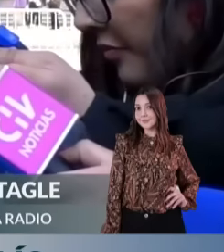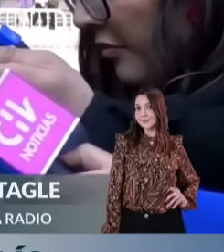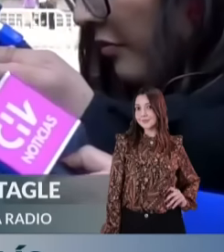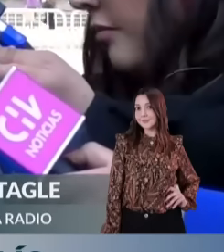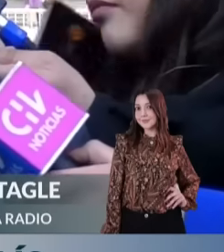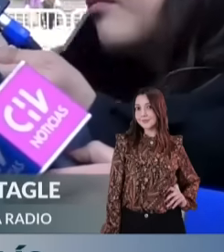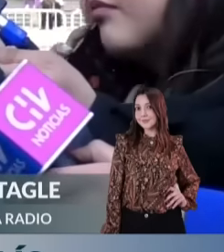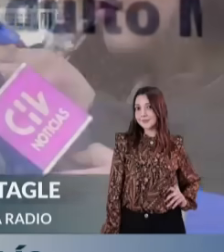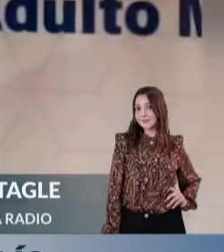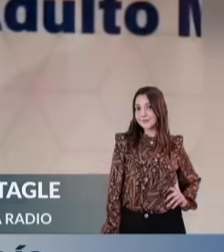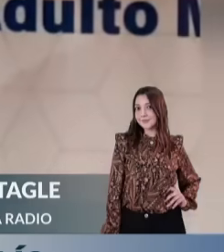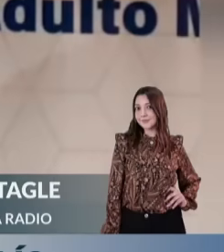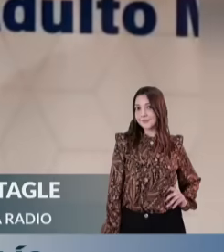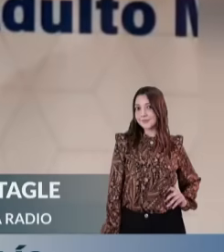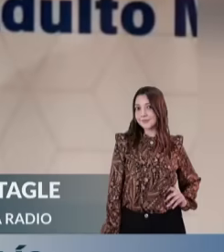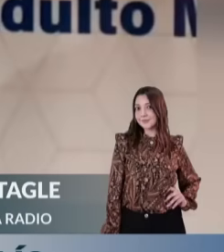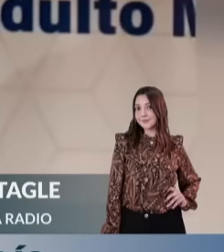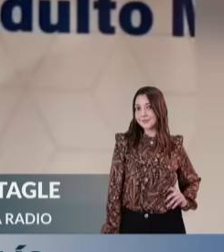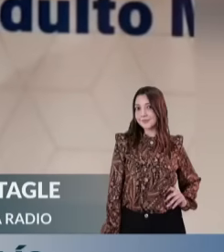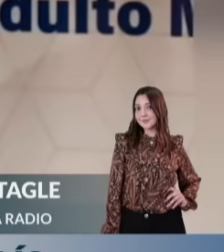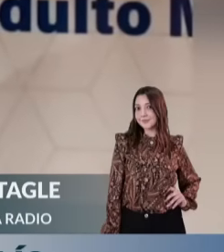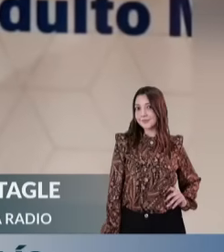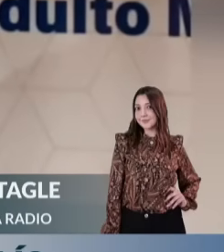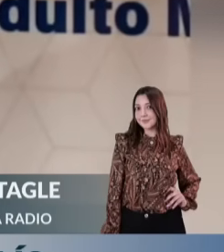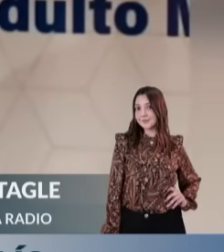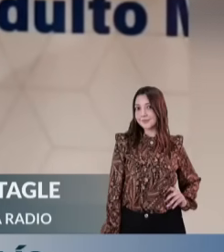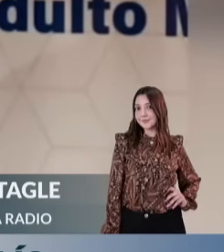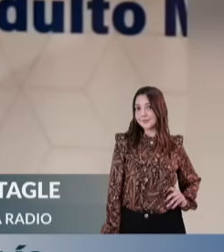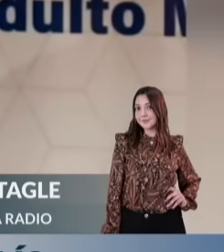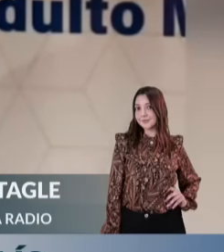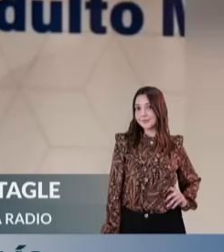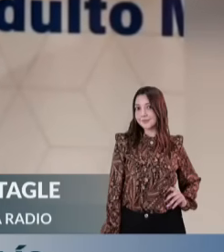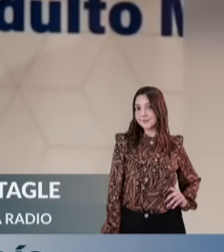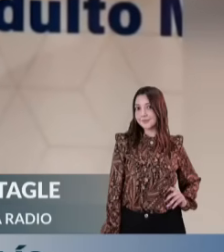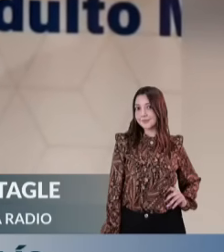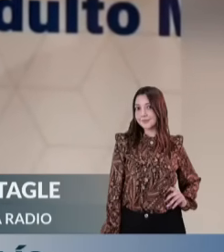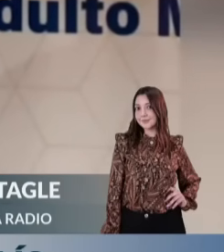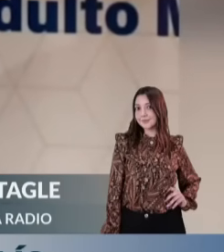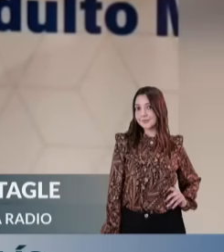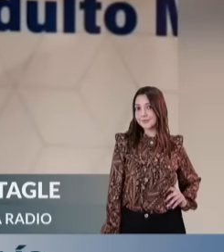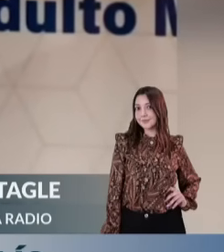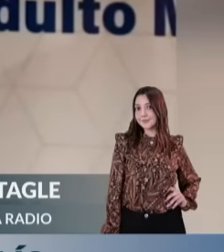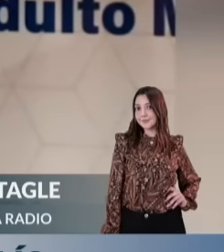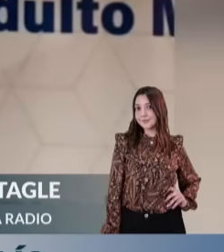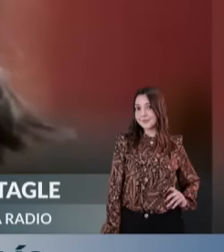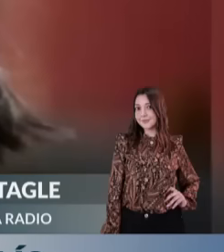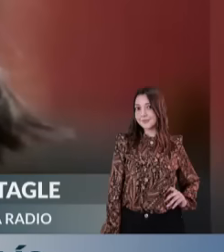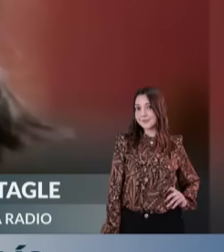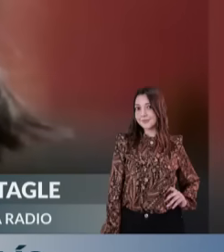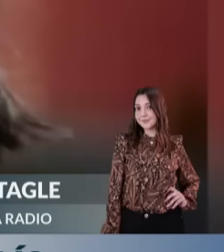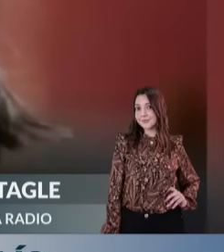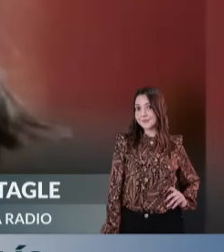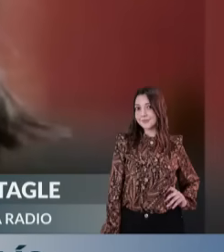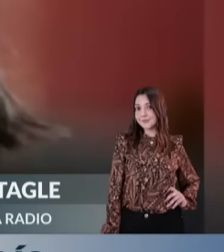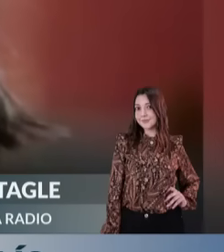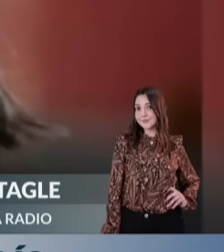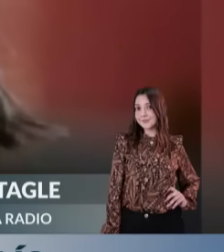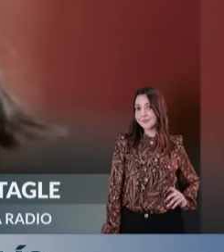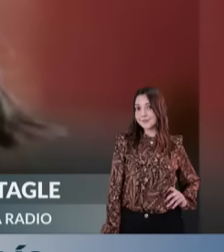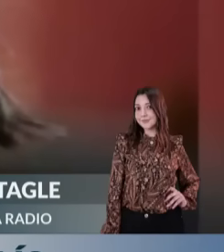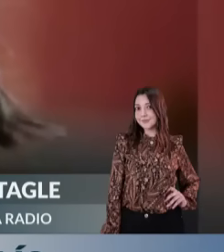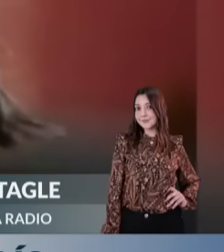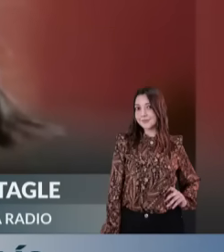Gutiérrez, quien, recordemos, firmó dos convenios con Cordesan, que es la corporación en la que se desempeñó en el pasado